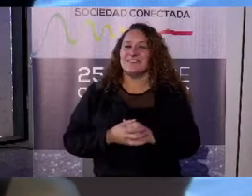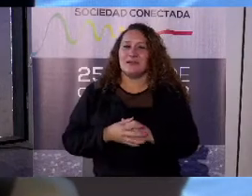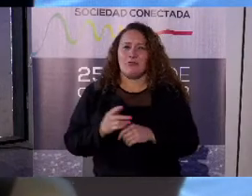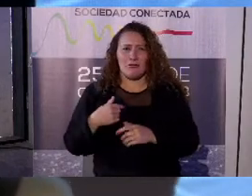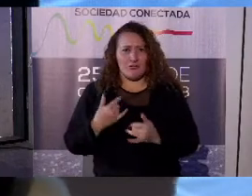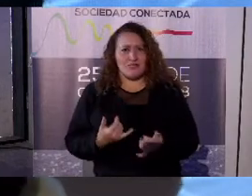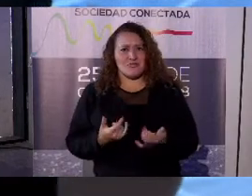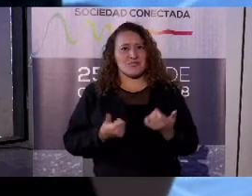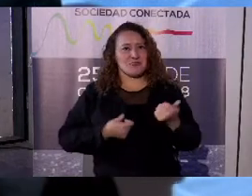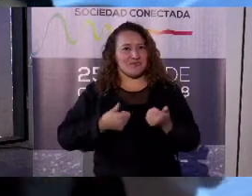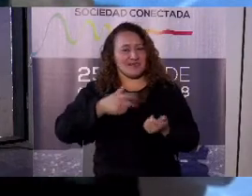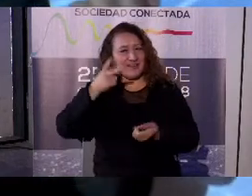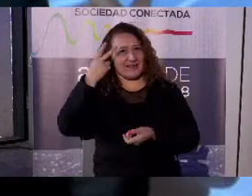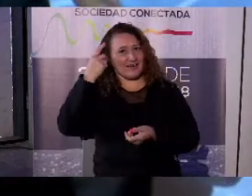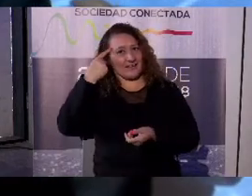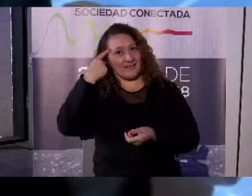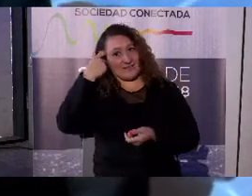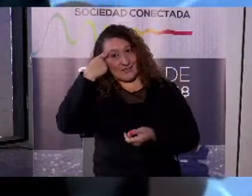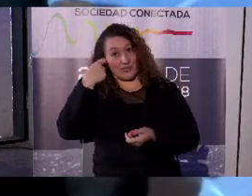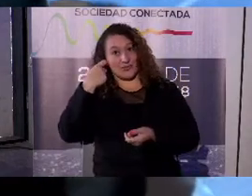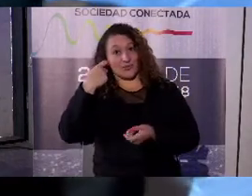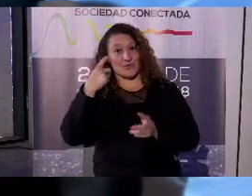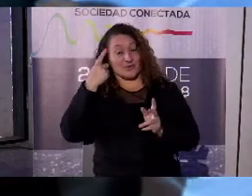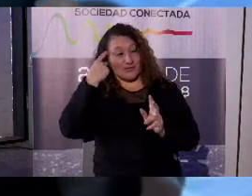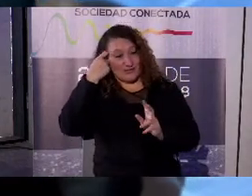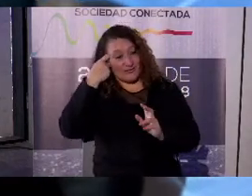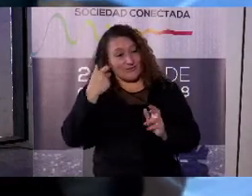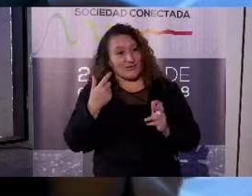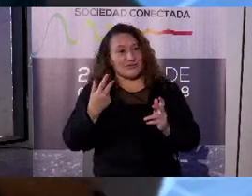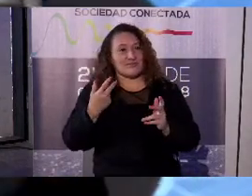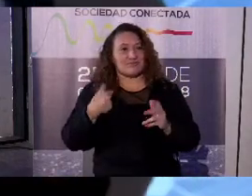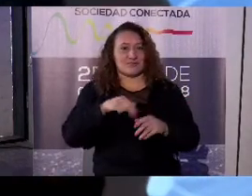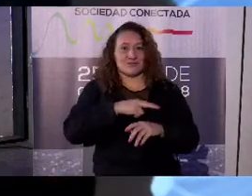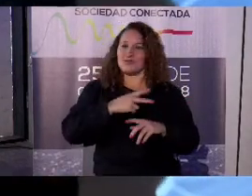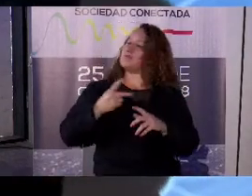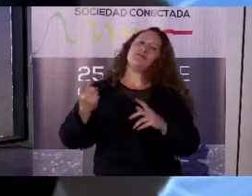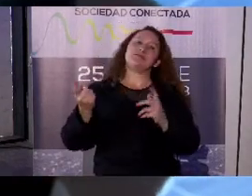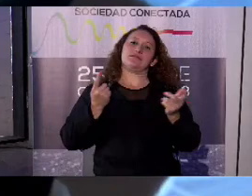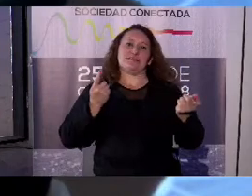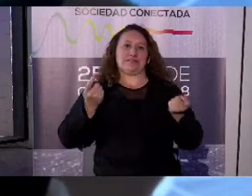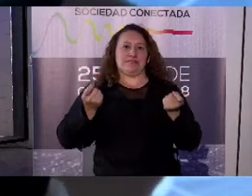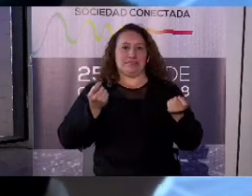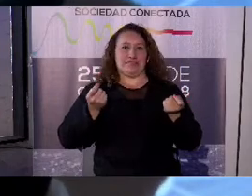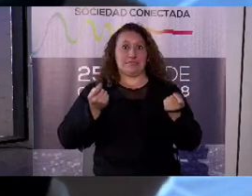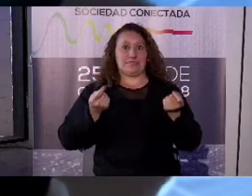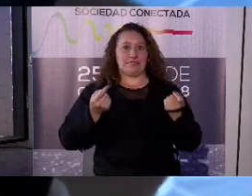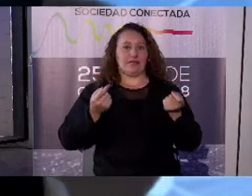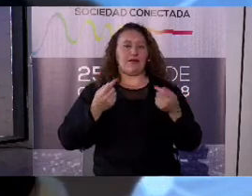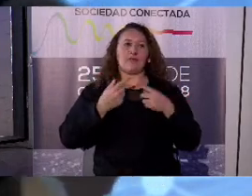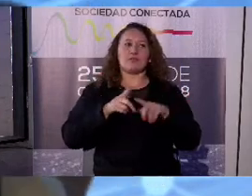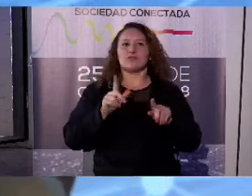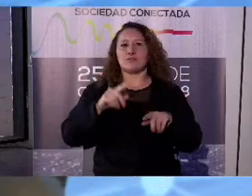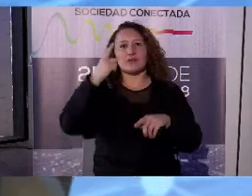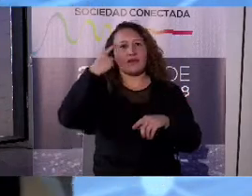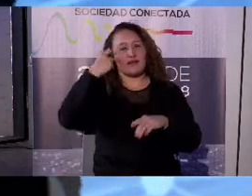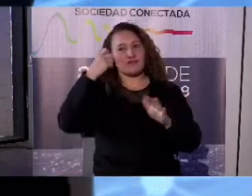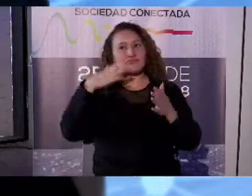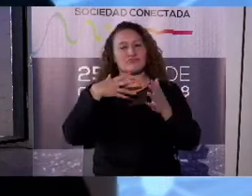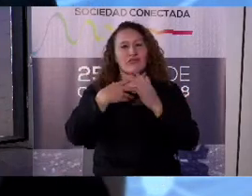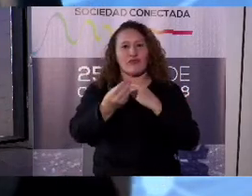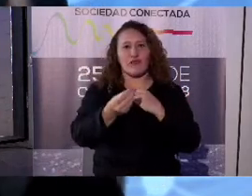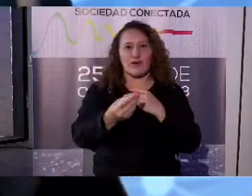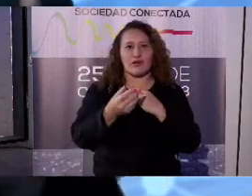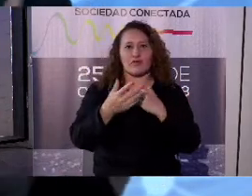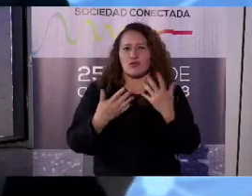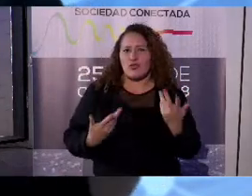hablaba de de retos que tenemos los los reguladores hacia adentro pero también tenemos retos hacia afuera